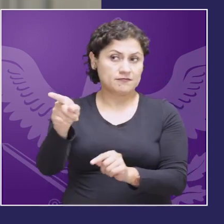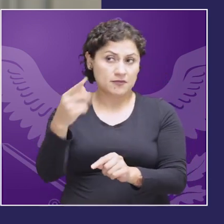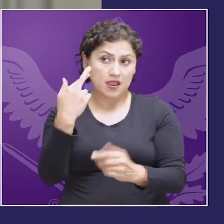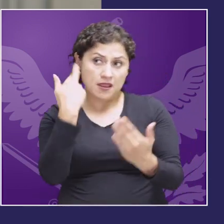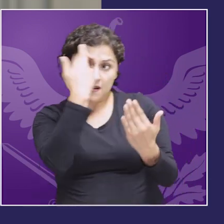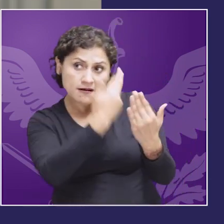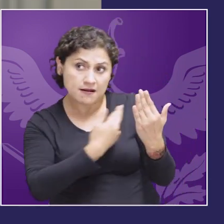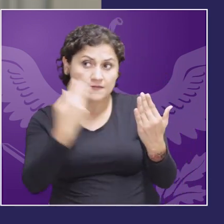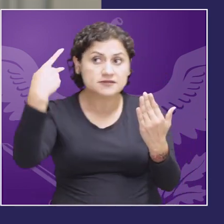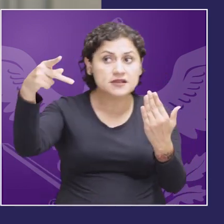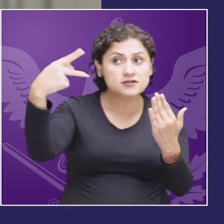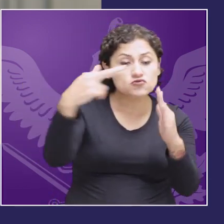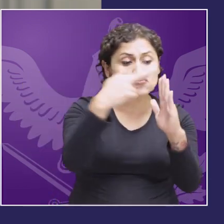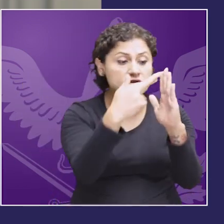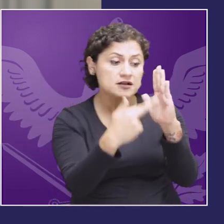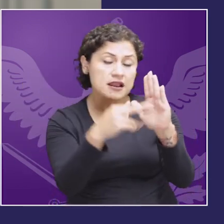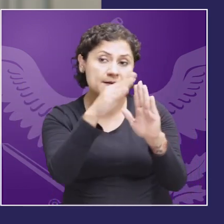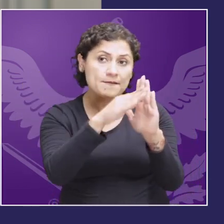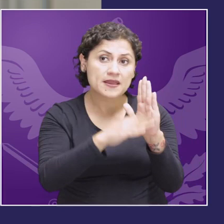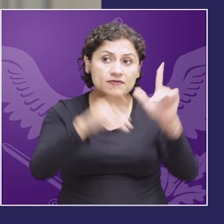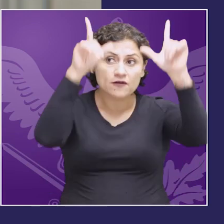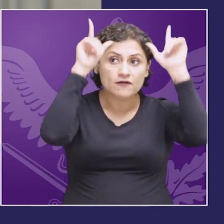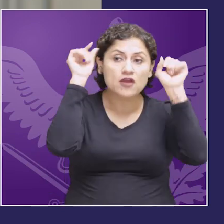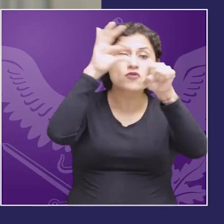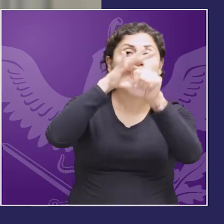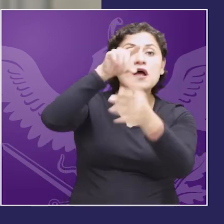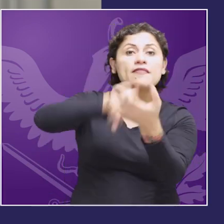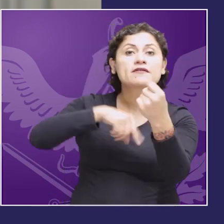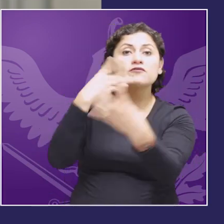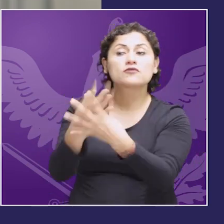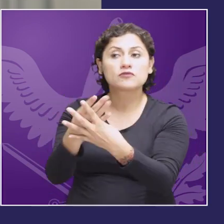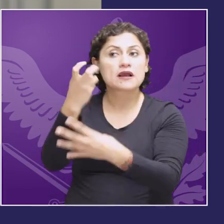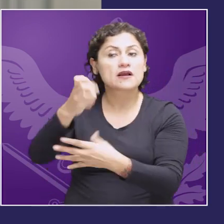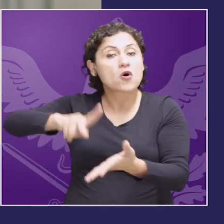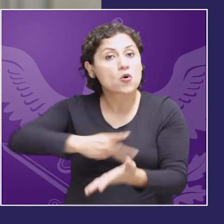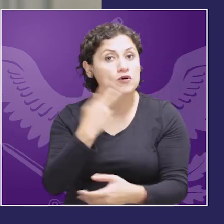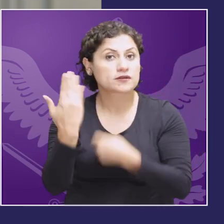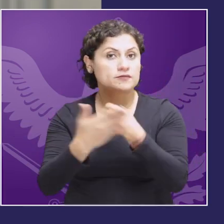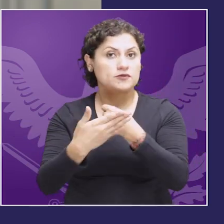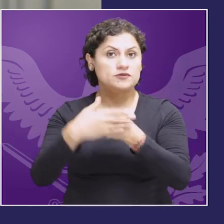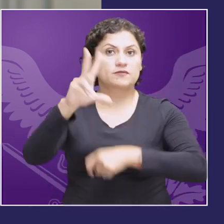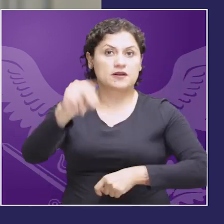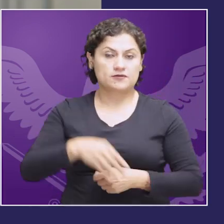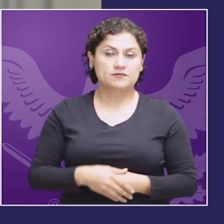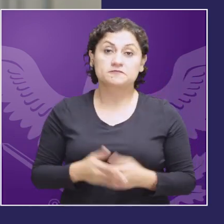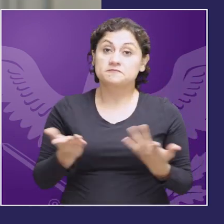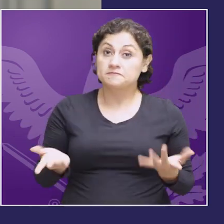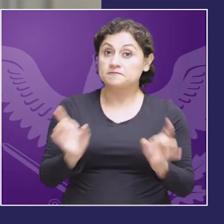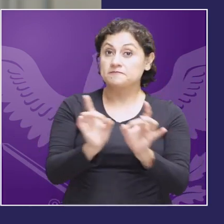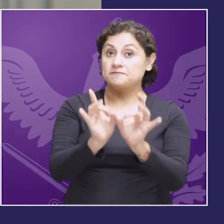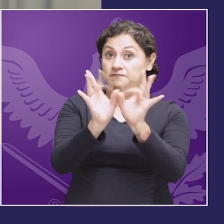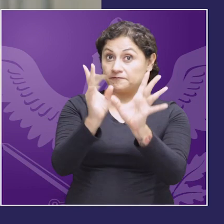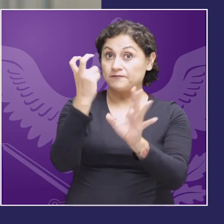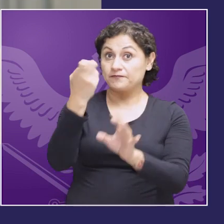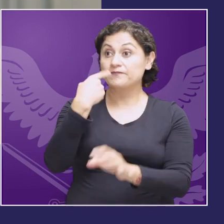para que esto no vuelva a ocurrir. Entonces salió del caso particular de la Lorenza Cayuán y en